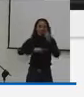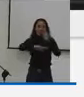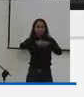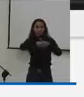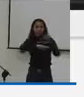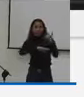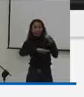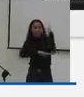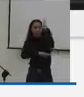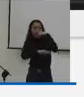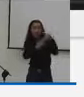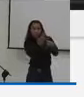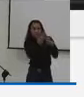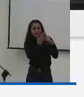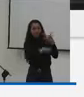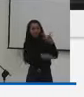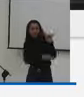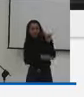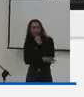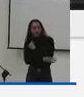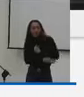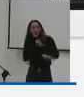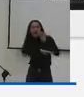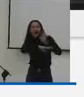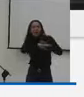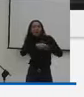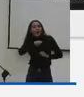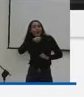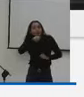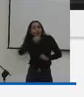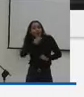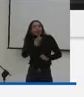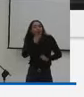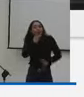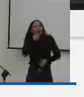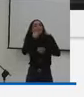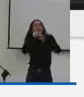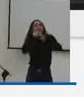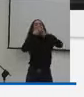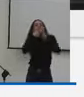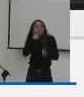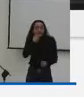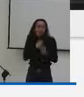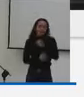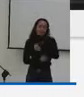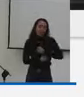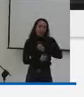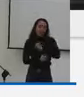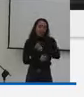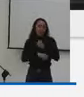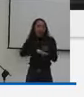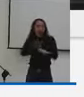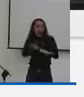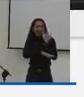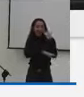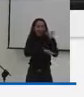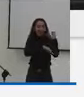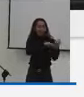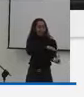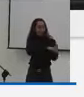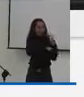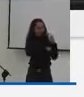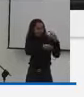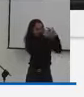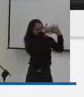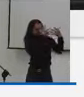a Marlon, lo vemos pero no lo escuchamos y por favor puede encender el micrófono para darle respuesta a la ciudadana María Jimena Sánchez Gracia